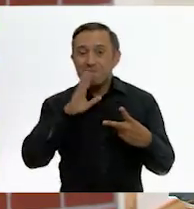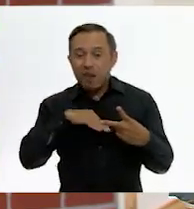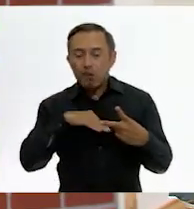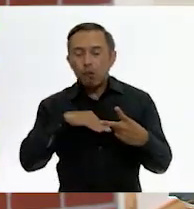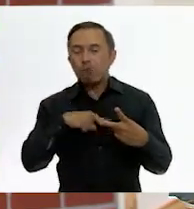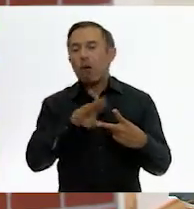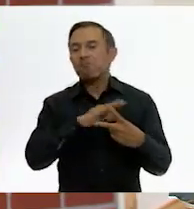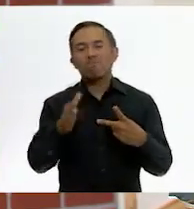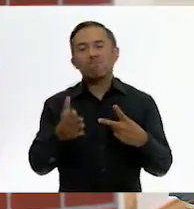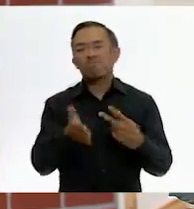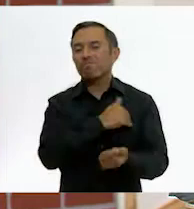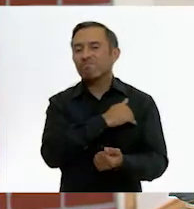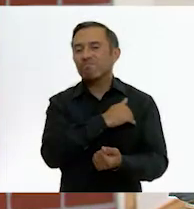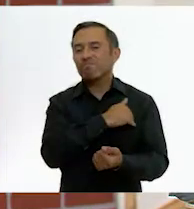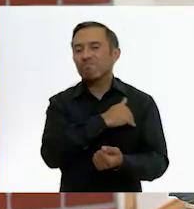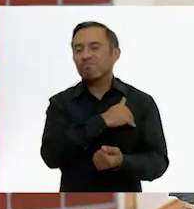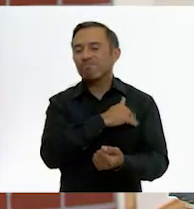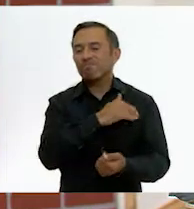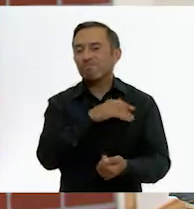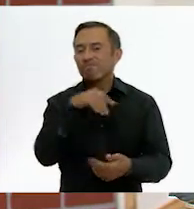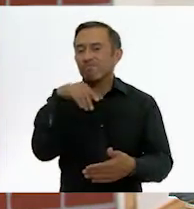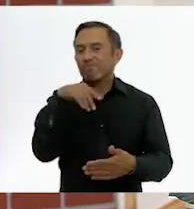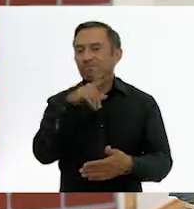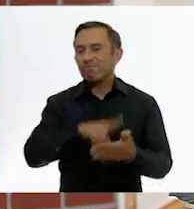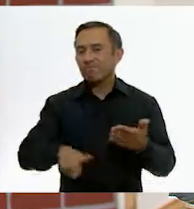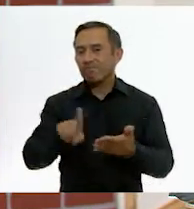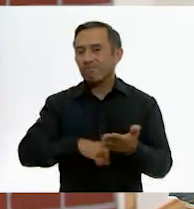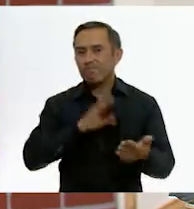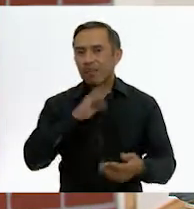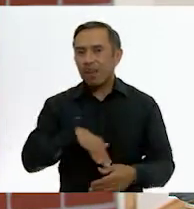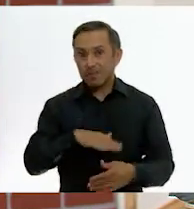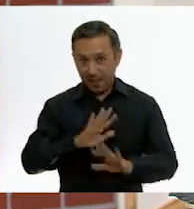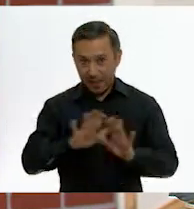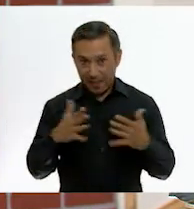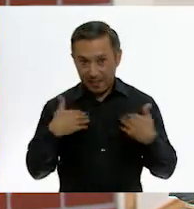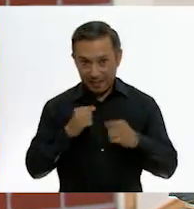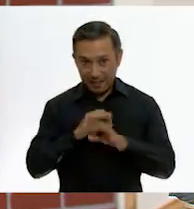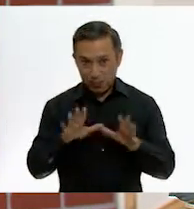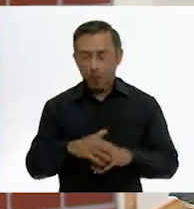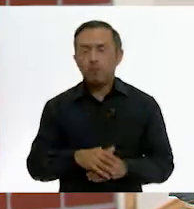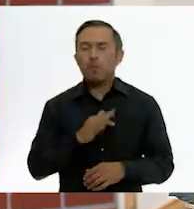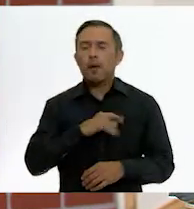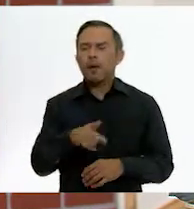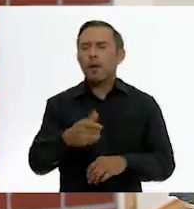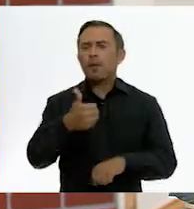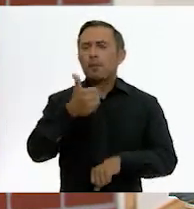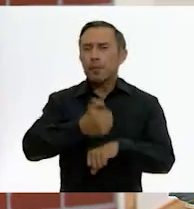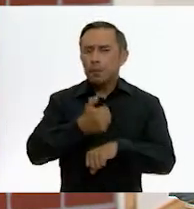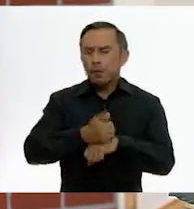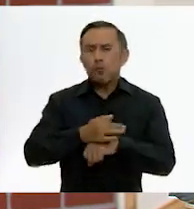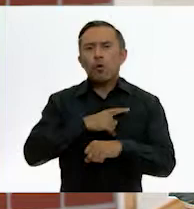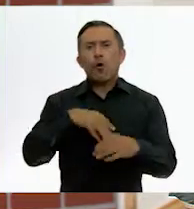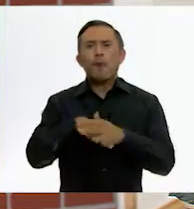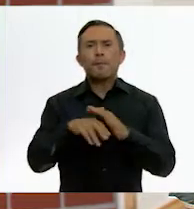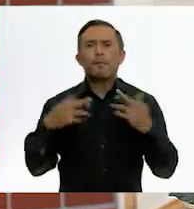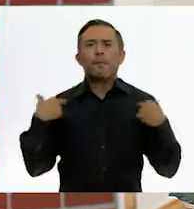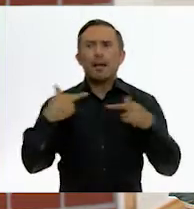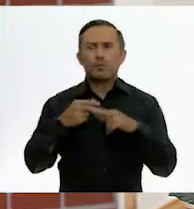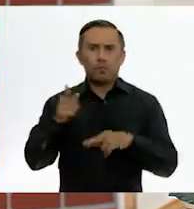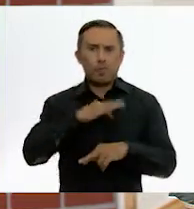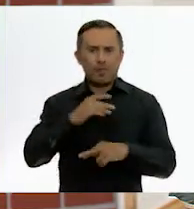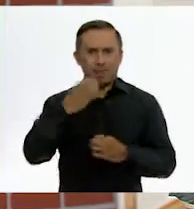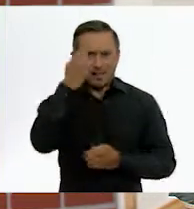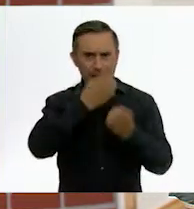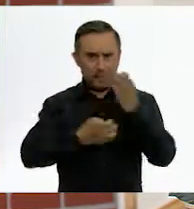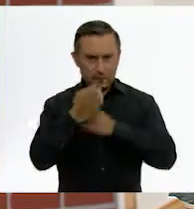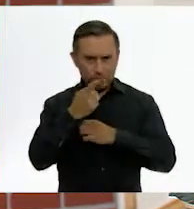mal te queda más claro ensaya seguramente a lo largo de tu primaria ya tus maestros que han puesto de este tipo de exámenes